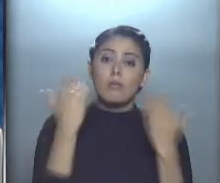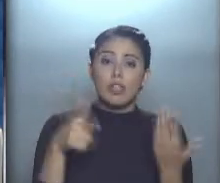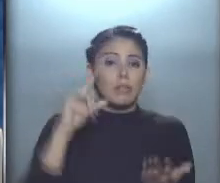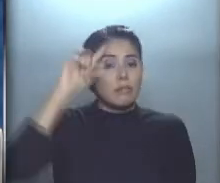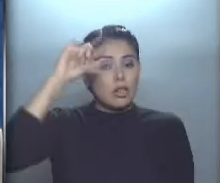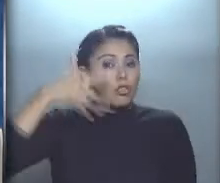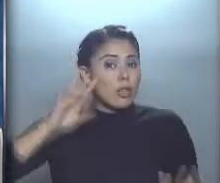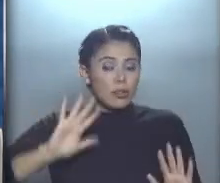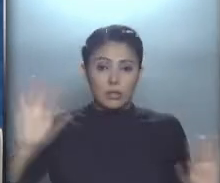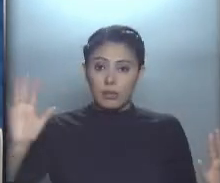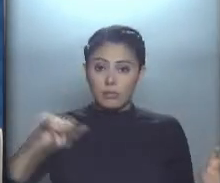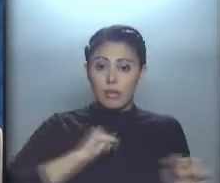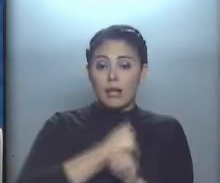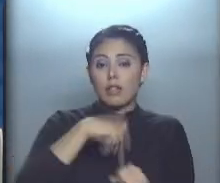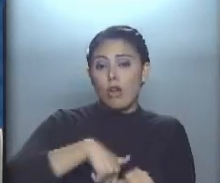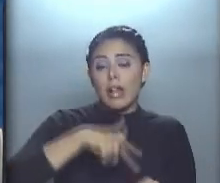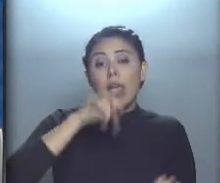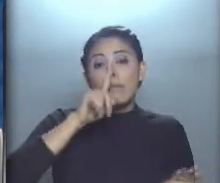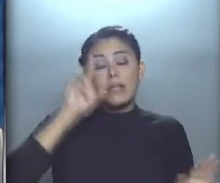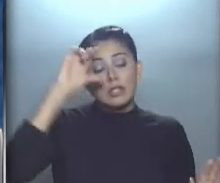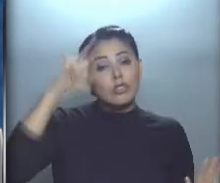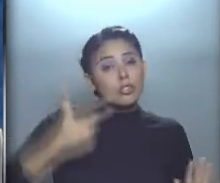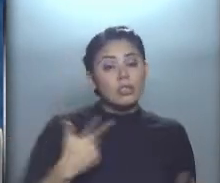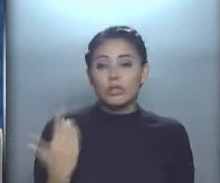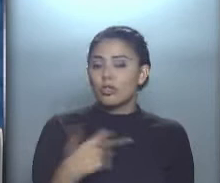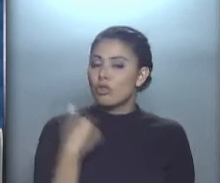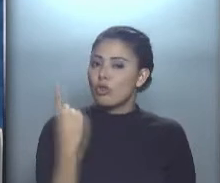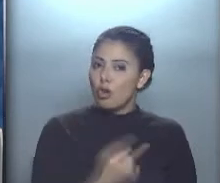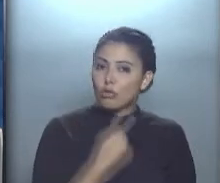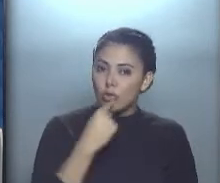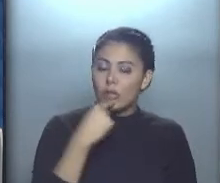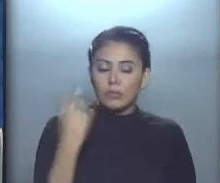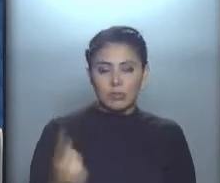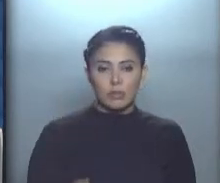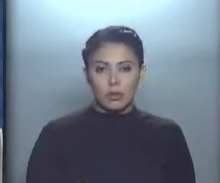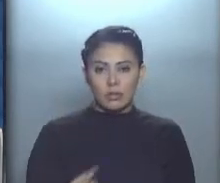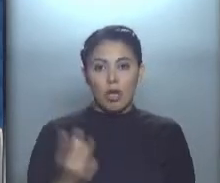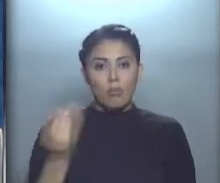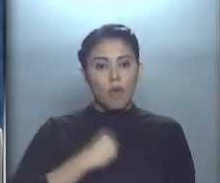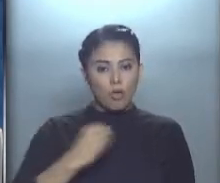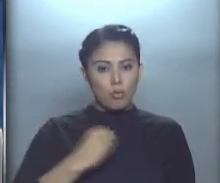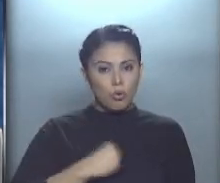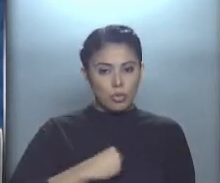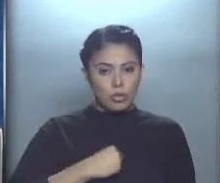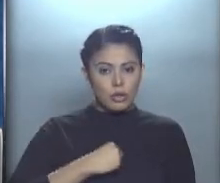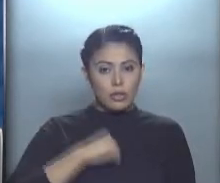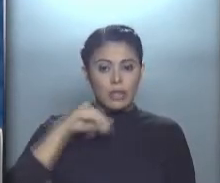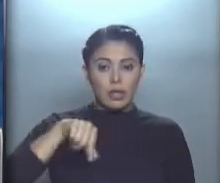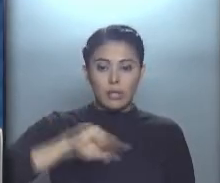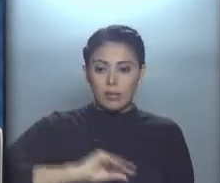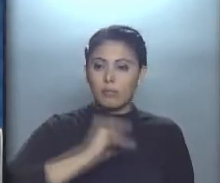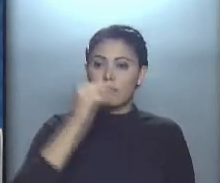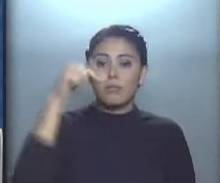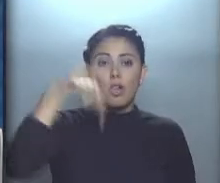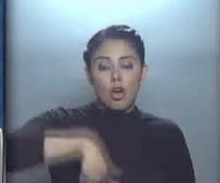inocencia o de presunción de inocencia, nosotros ratificamos la voluntad para que el pliego se trate en el